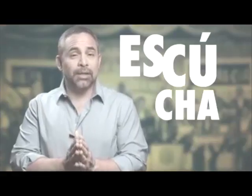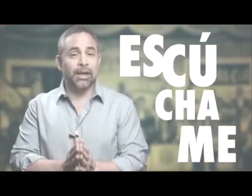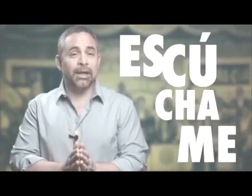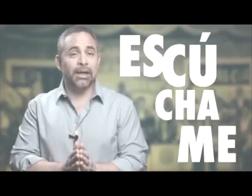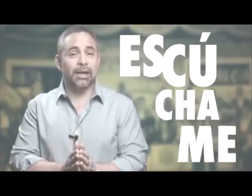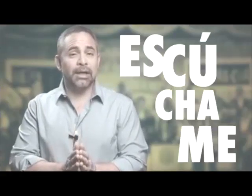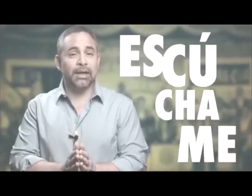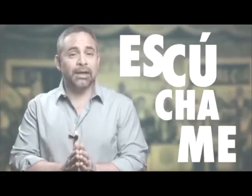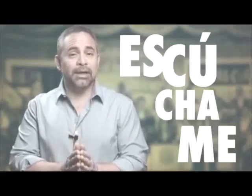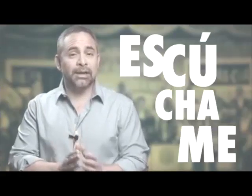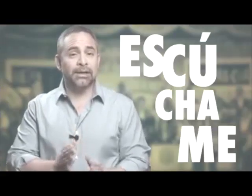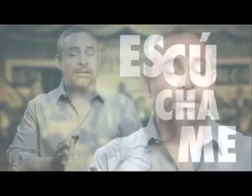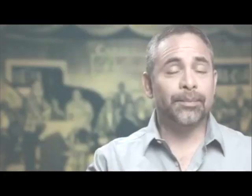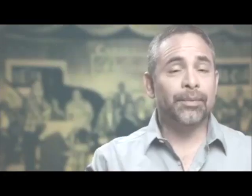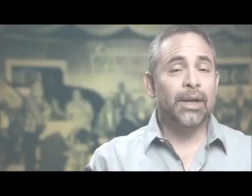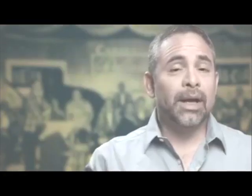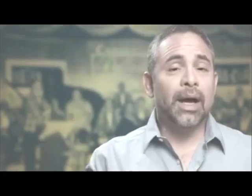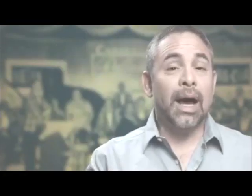Escúchame,